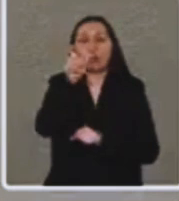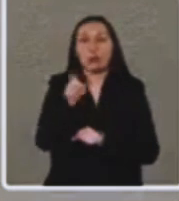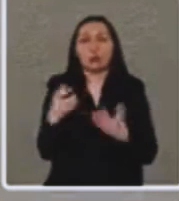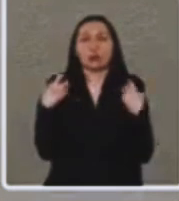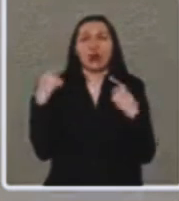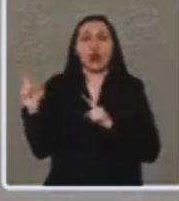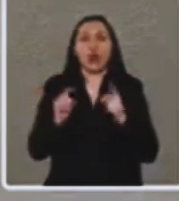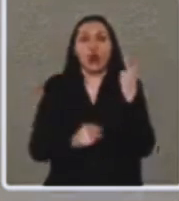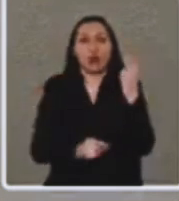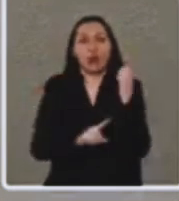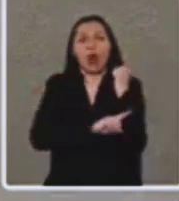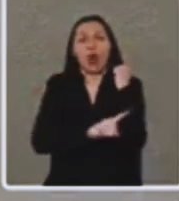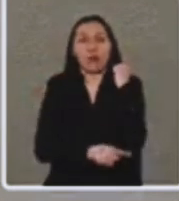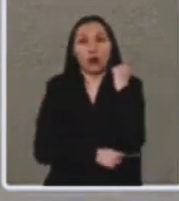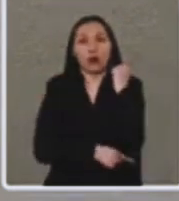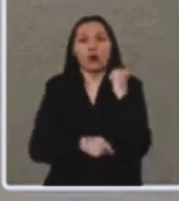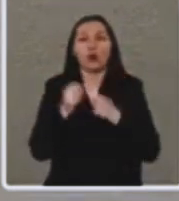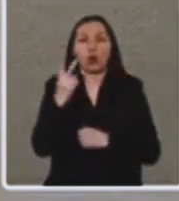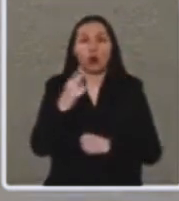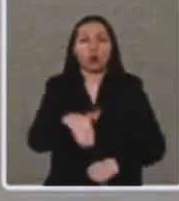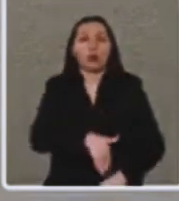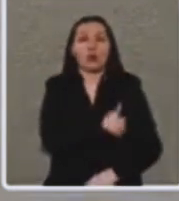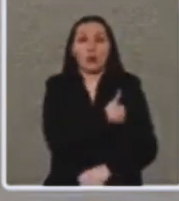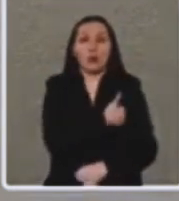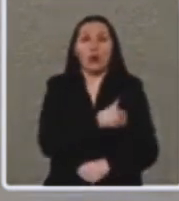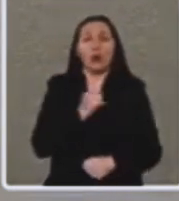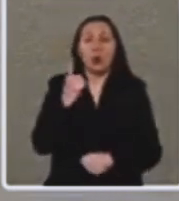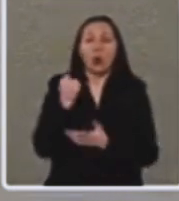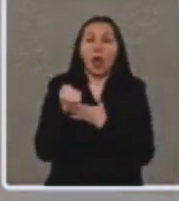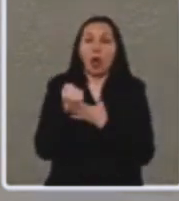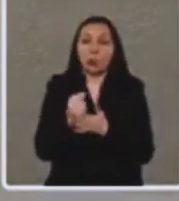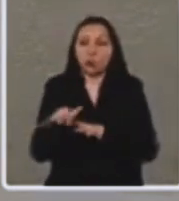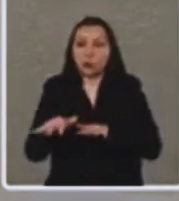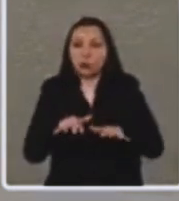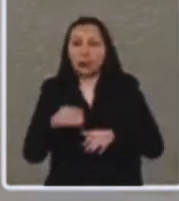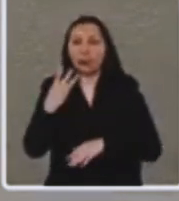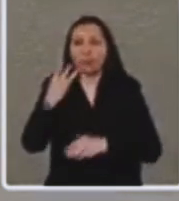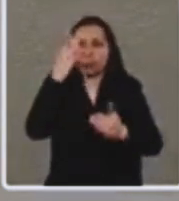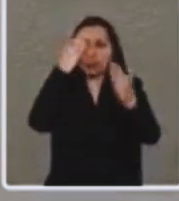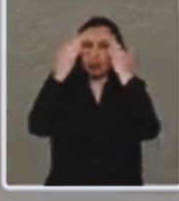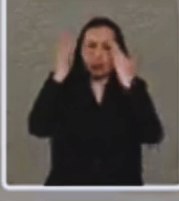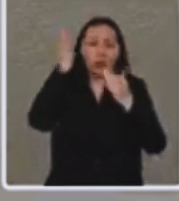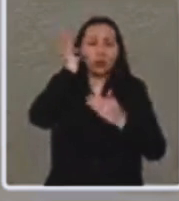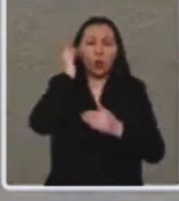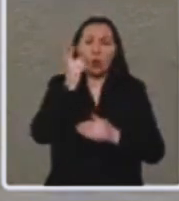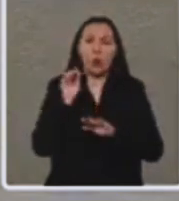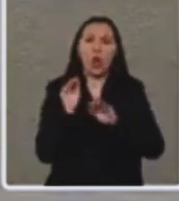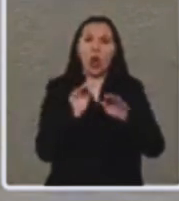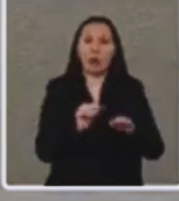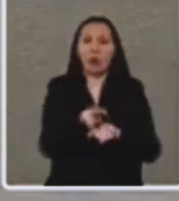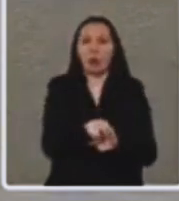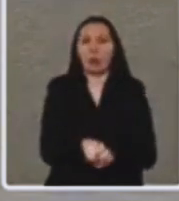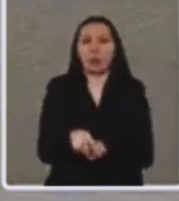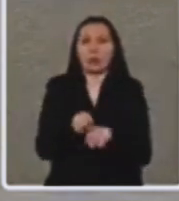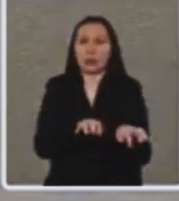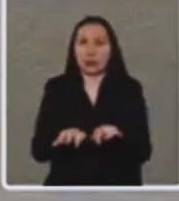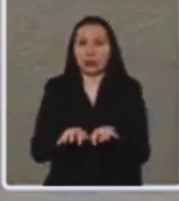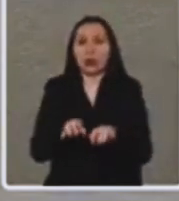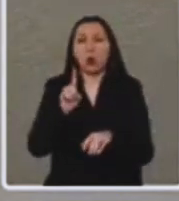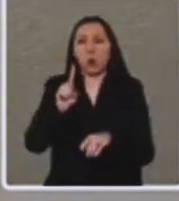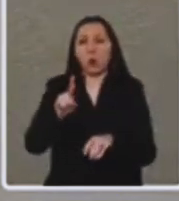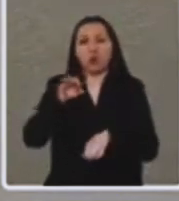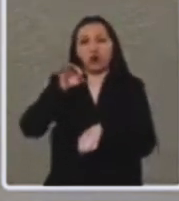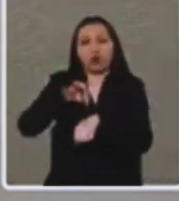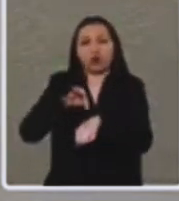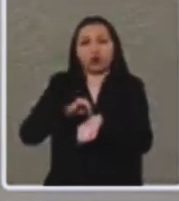coordinador, con dos abogados, dos trabajadores sociales, un auxiliar, tres psicólogas, un apoyo administrativo y también una